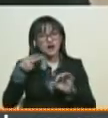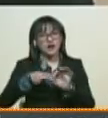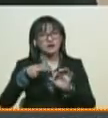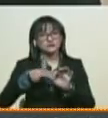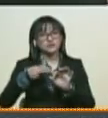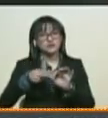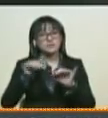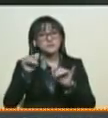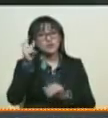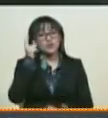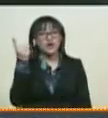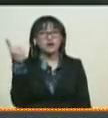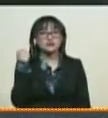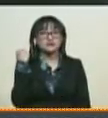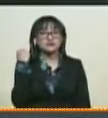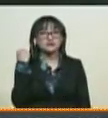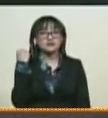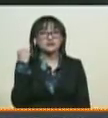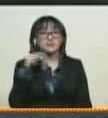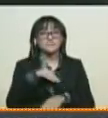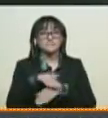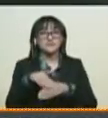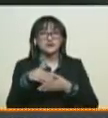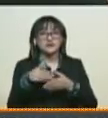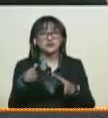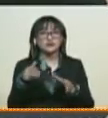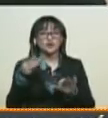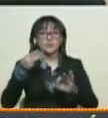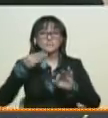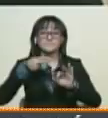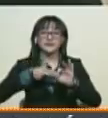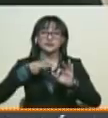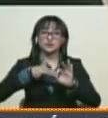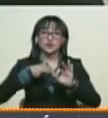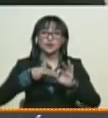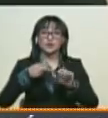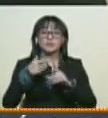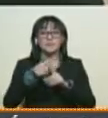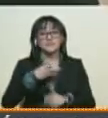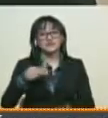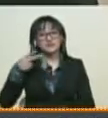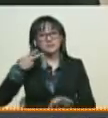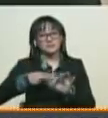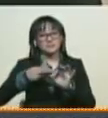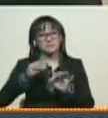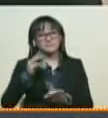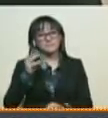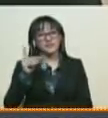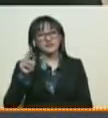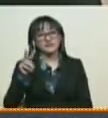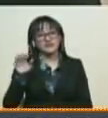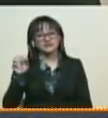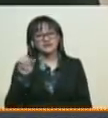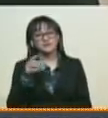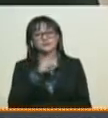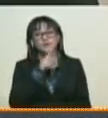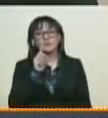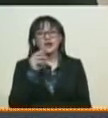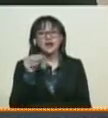El mismo día de ayer, el ministro de Petróleo y presidente de PDVSA, el mayor general Manuel